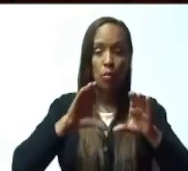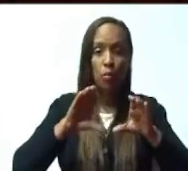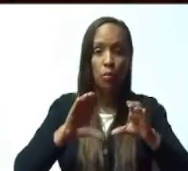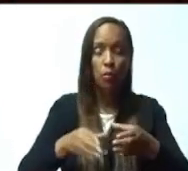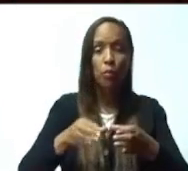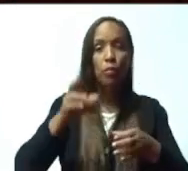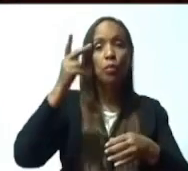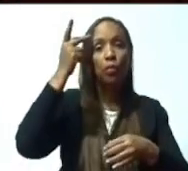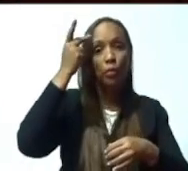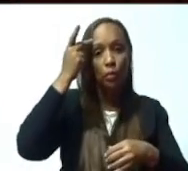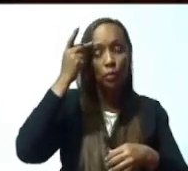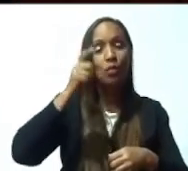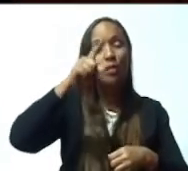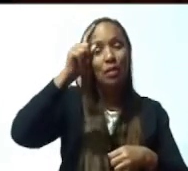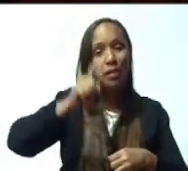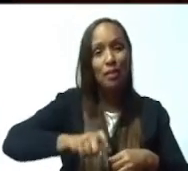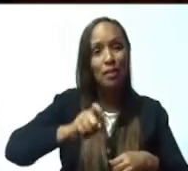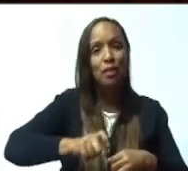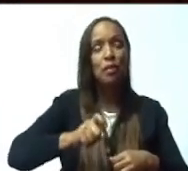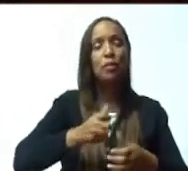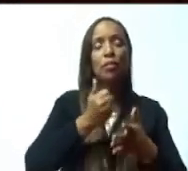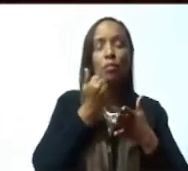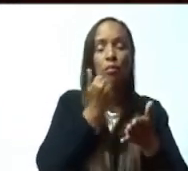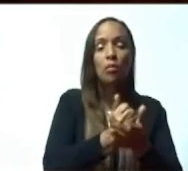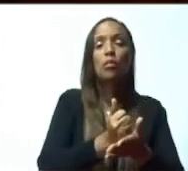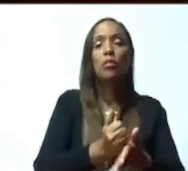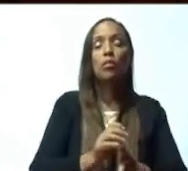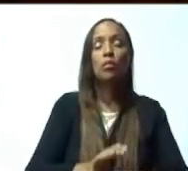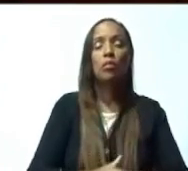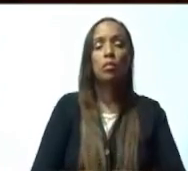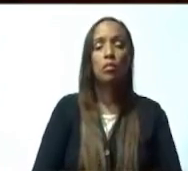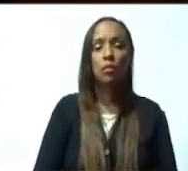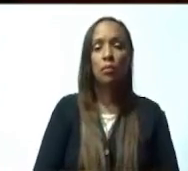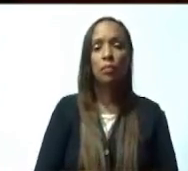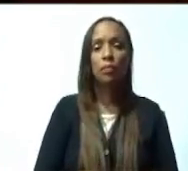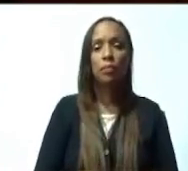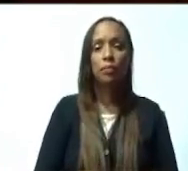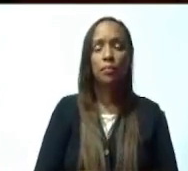Vamos a ponerlo en sintonía y lo que hoy,